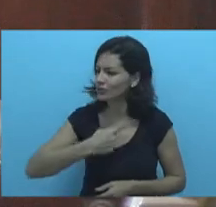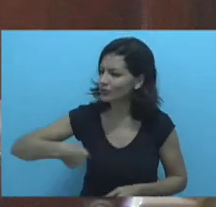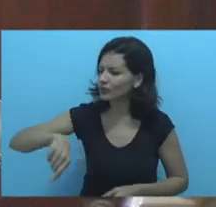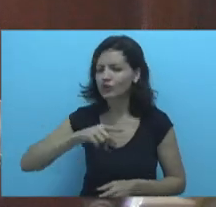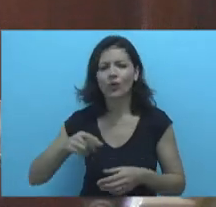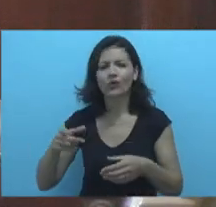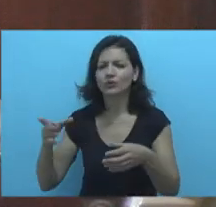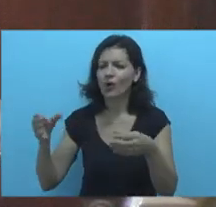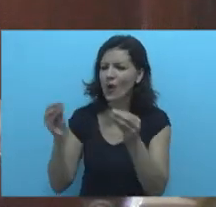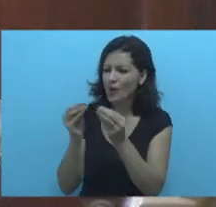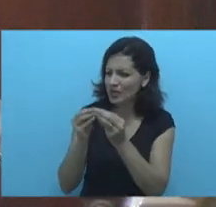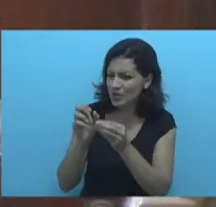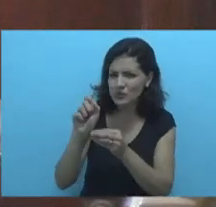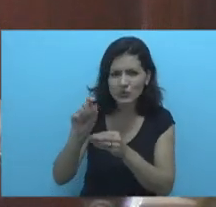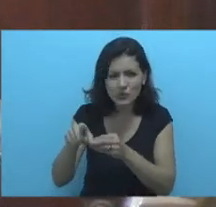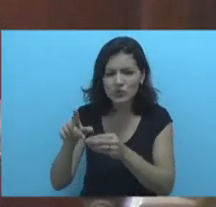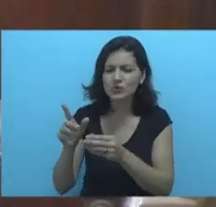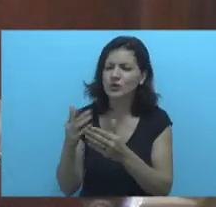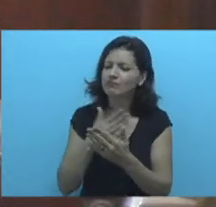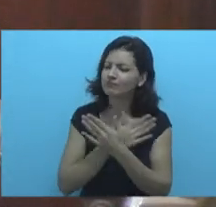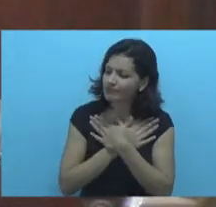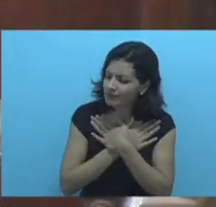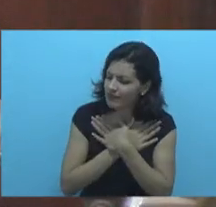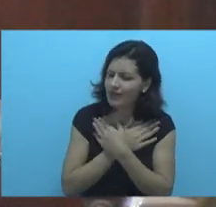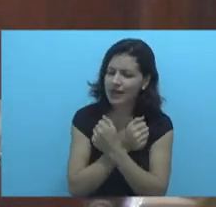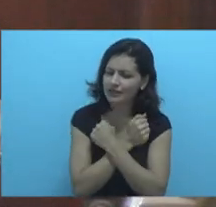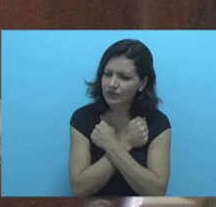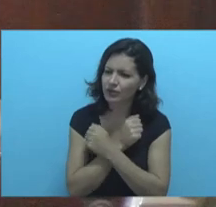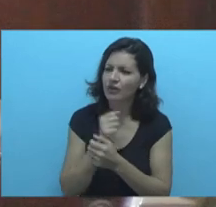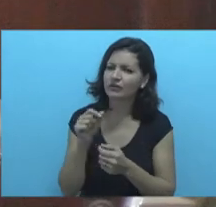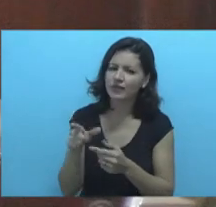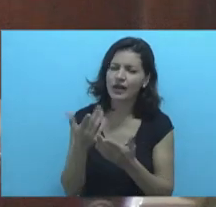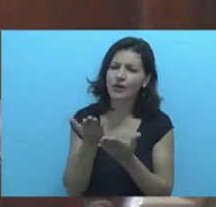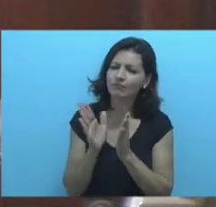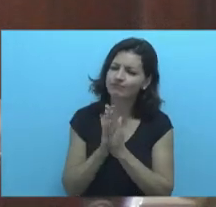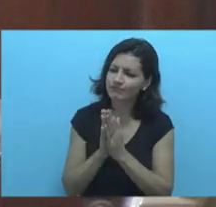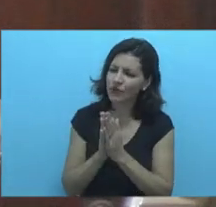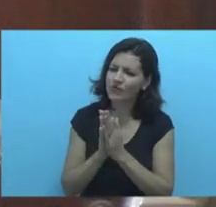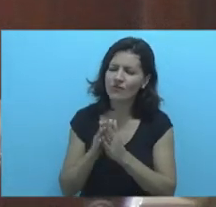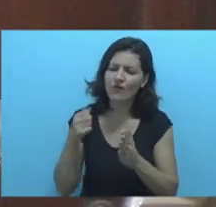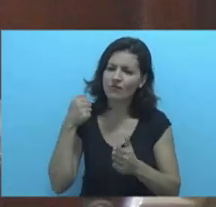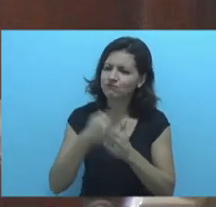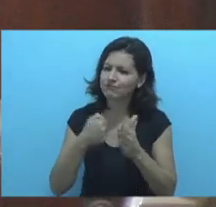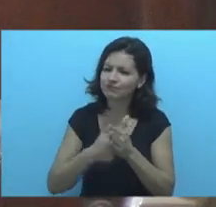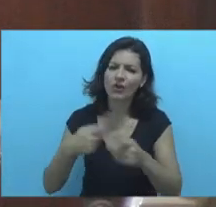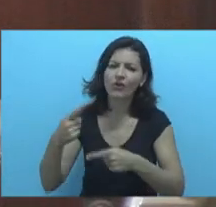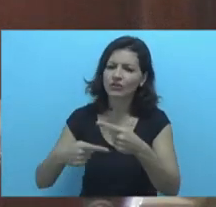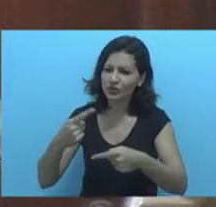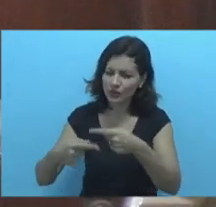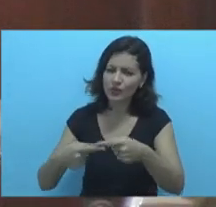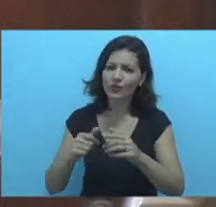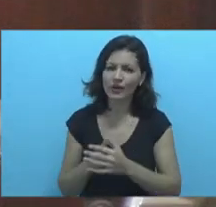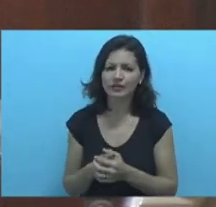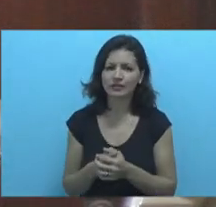de ruta de militancia de Miguel, mandarles un sentido abrazo, pedirles que no bajen los brazos. En estos momentos de